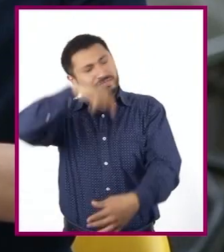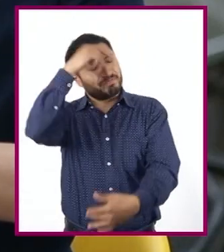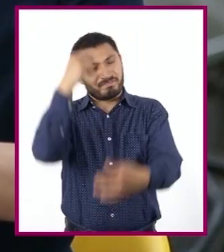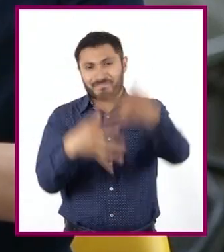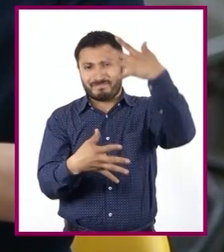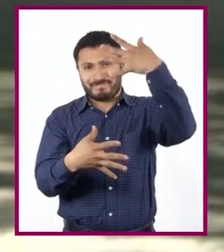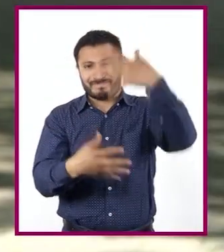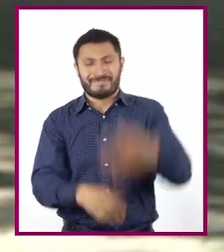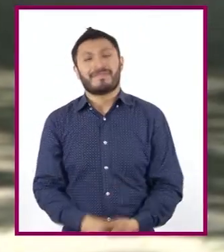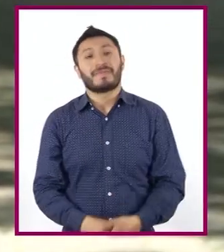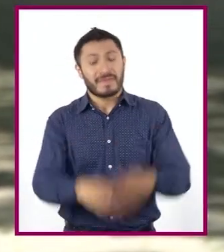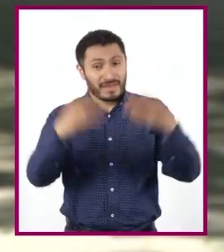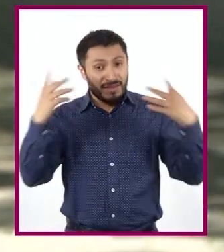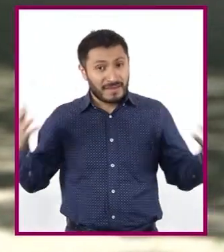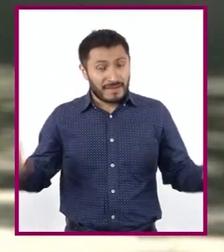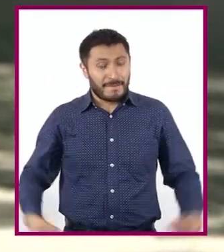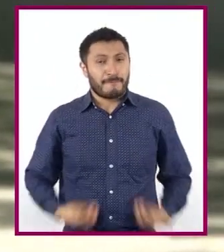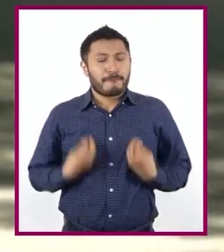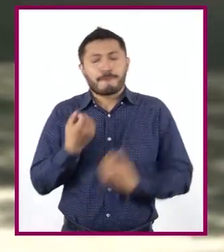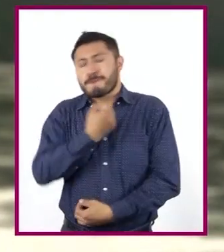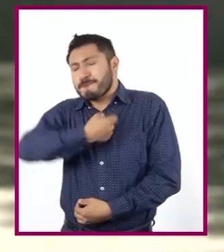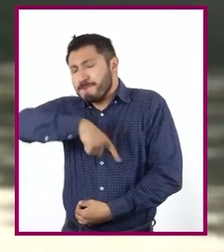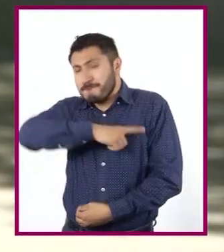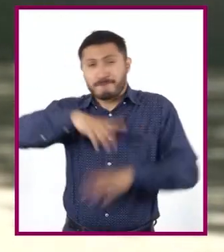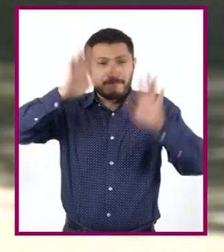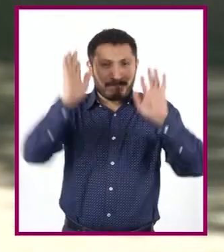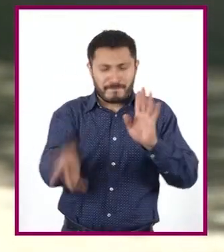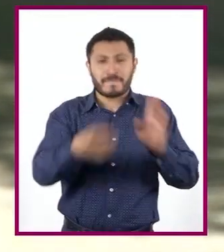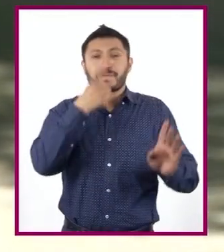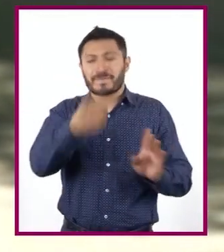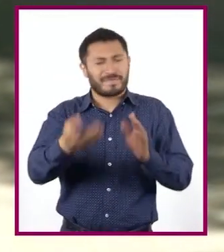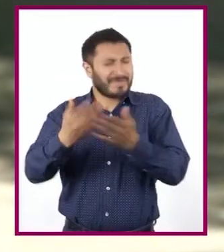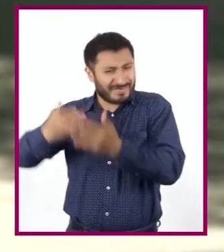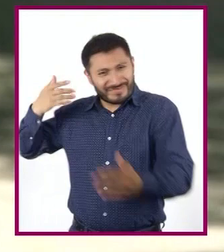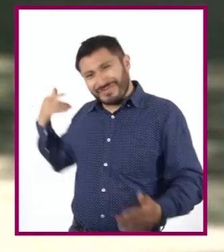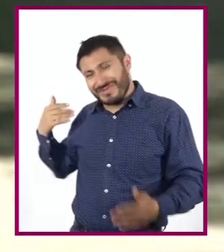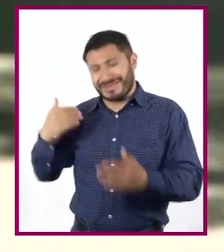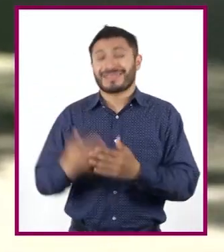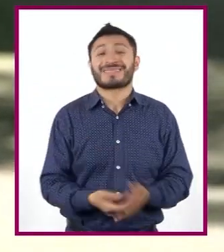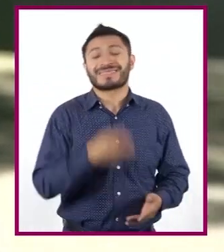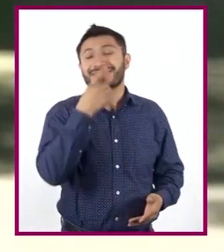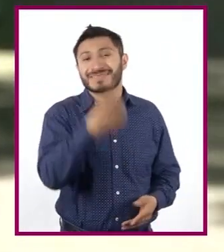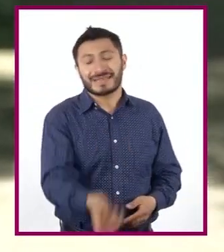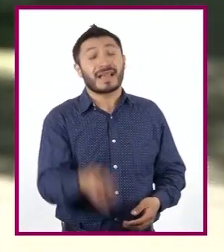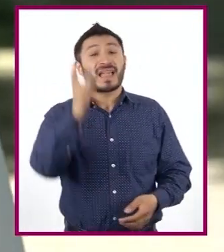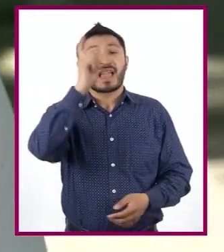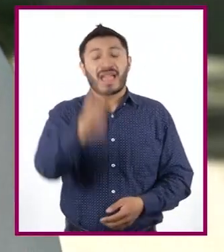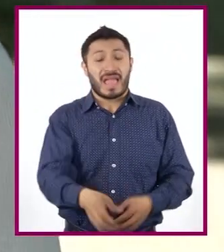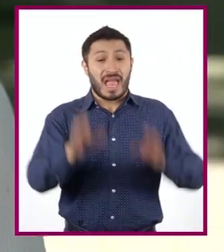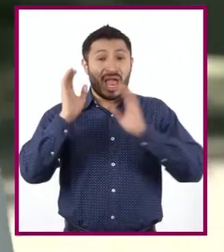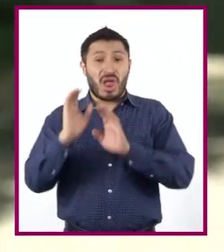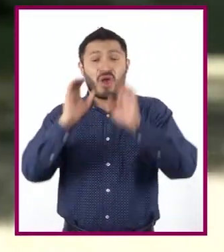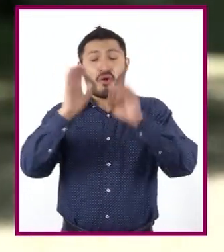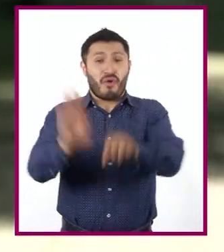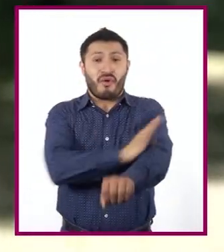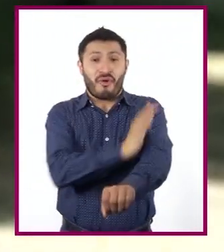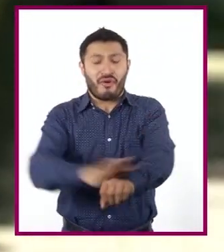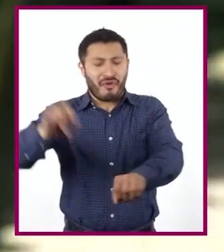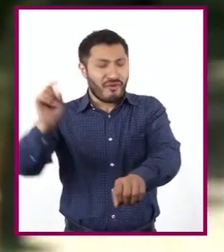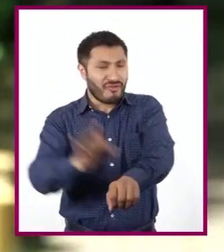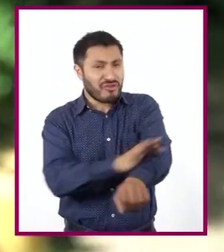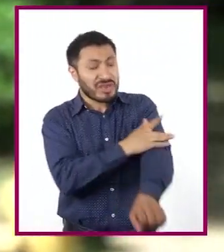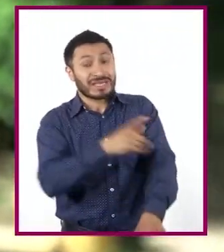porque dije, híjole, ¿qué les voy a decir que no leo? Y dije, pero pues eso fue lo que me tocó, no les voy a andar diciendo mentiras. Pero no, yo empecé a ser lector ya muy